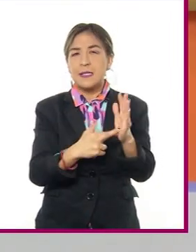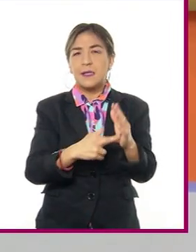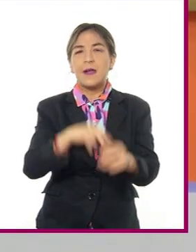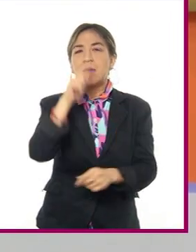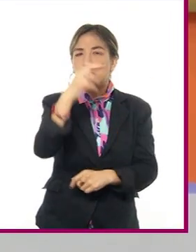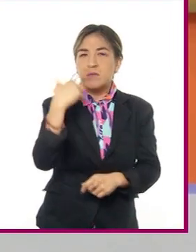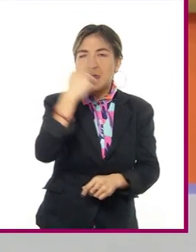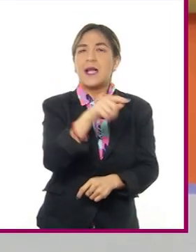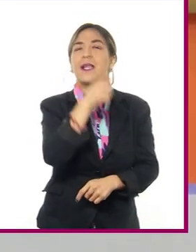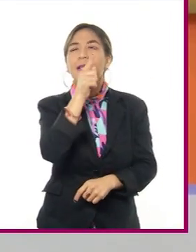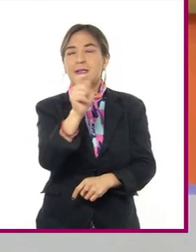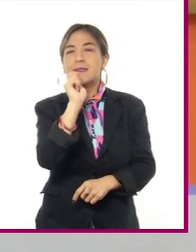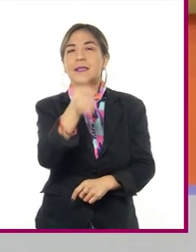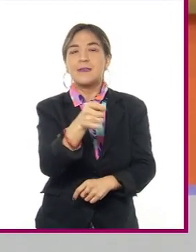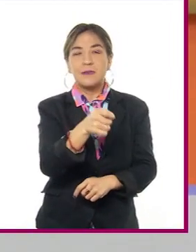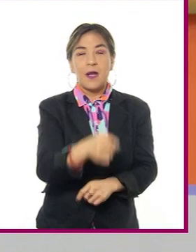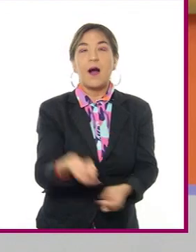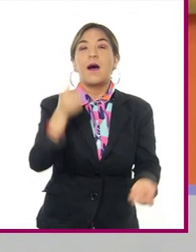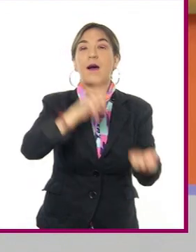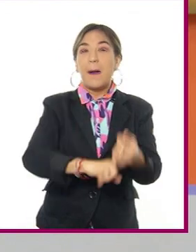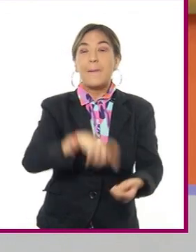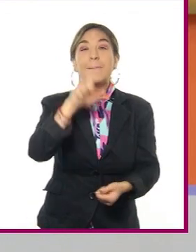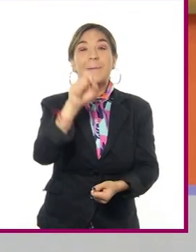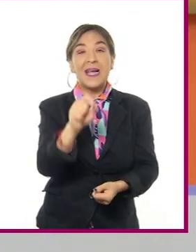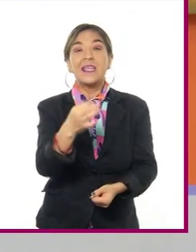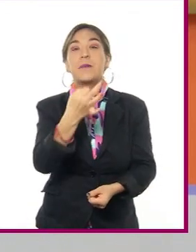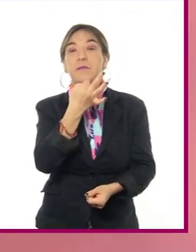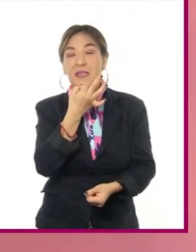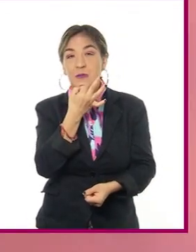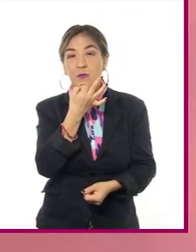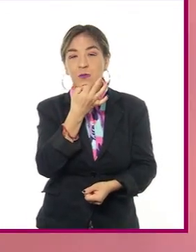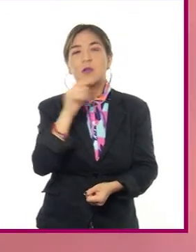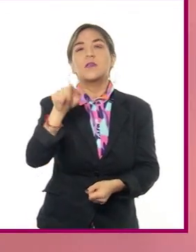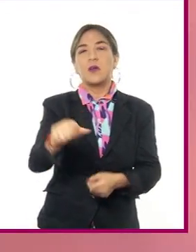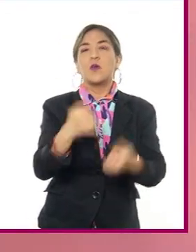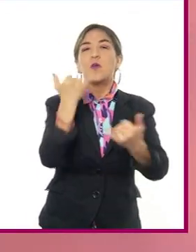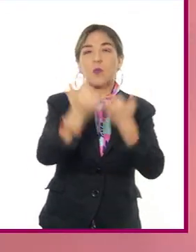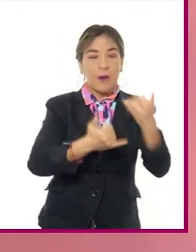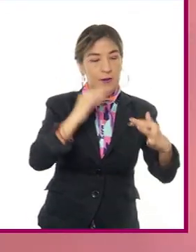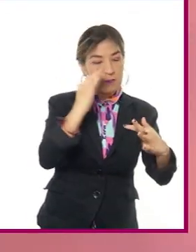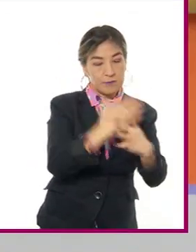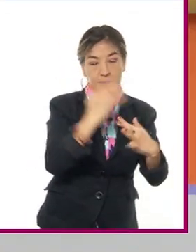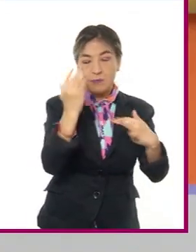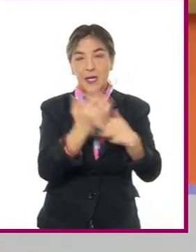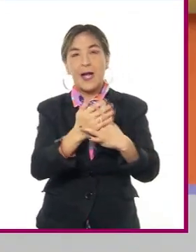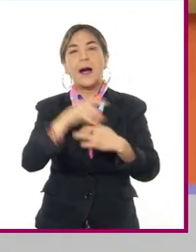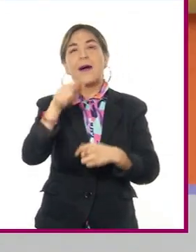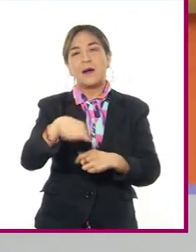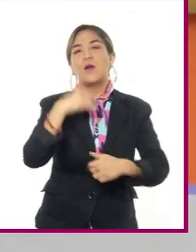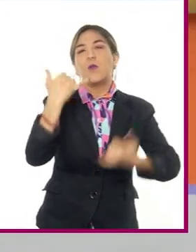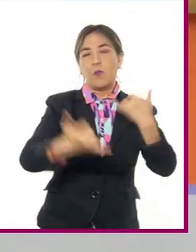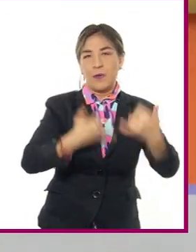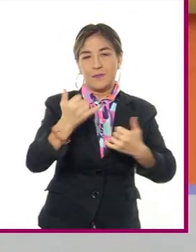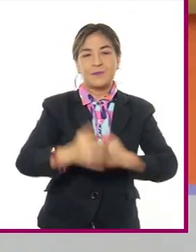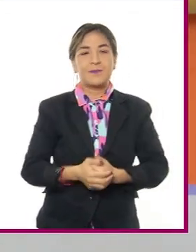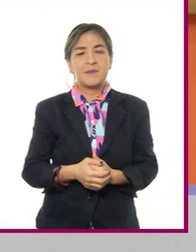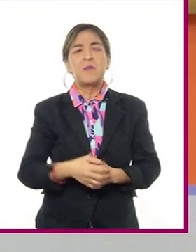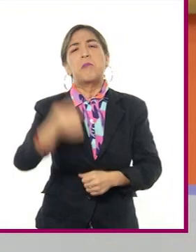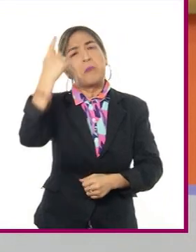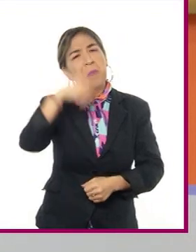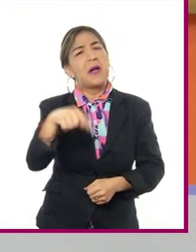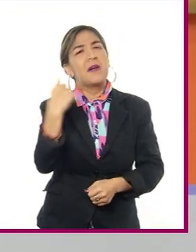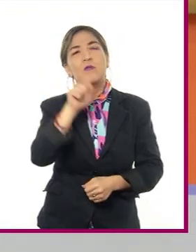revisamos, expresa que se darán 20 minutos de intervalo antes del juego. ¿Para